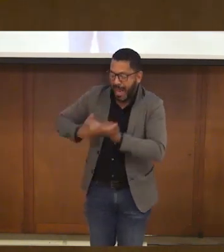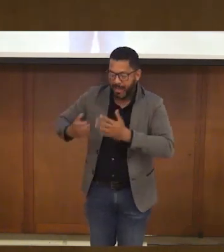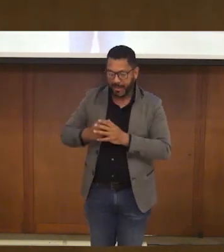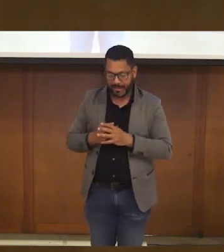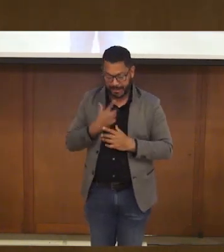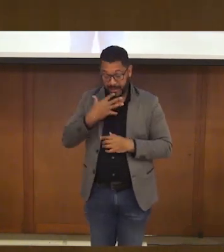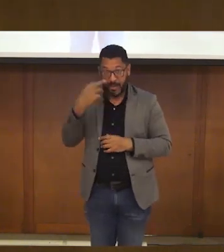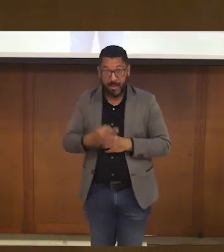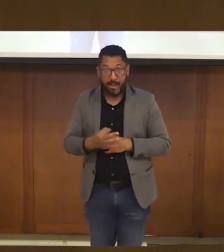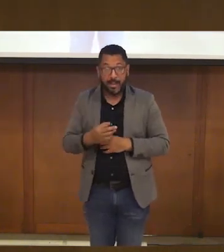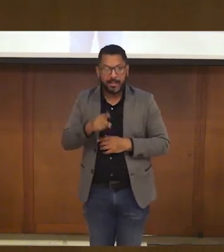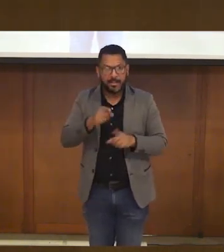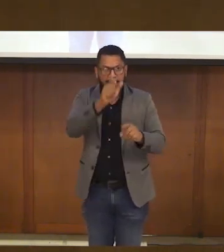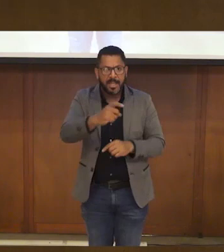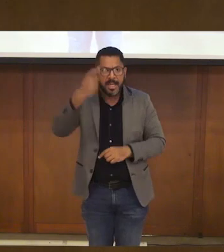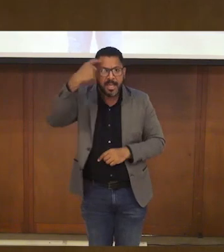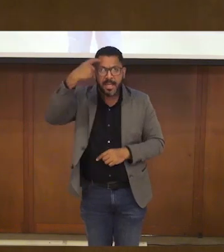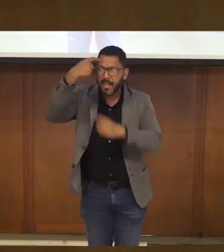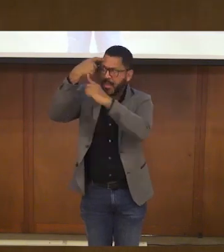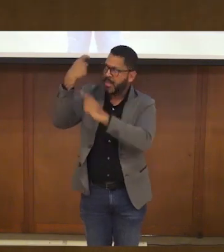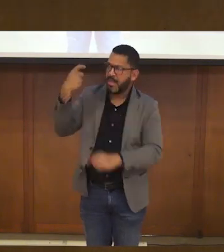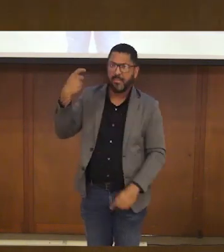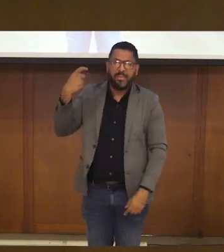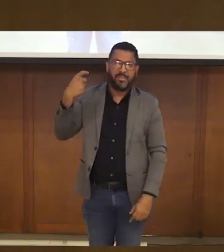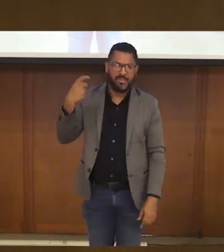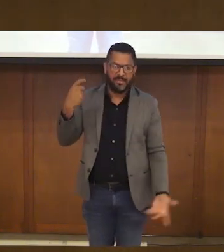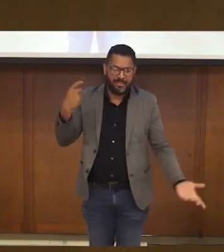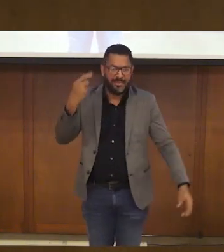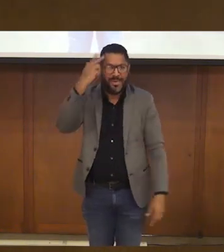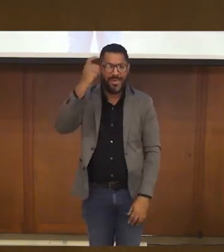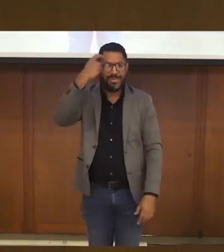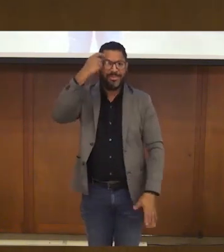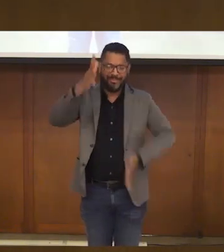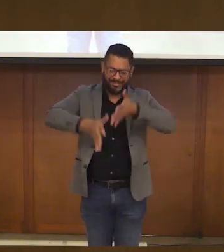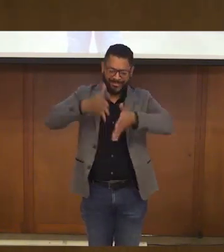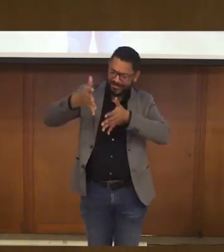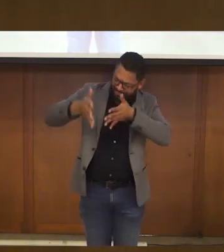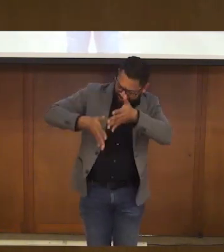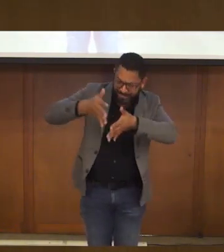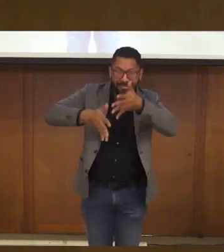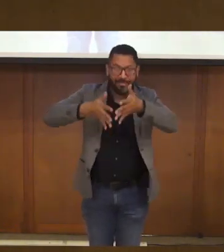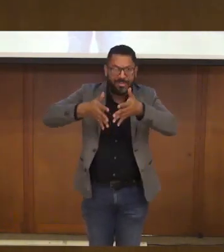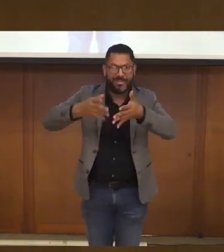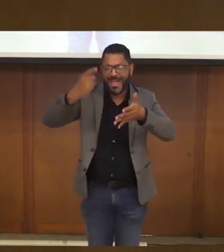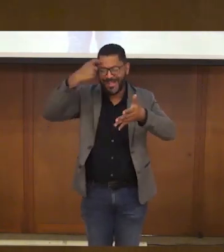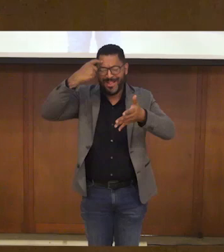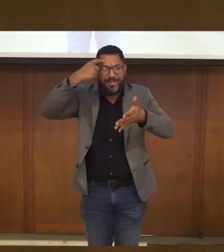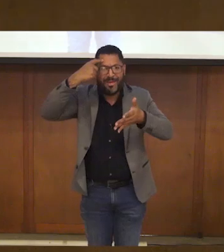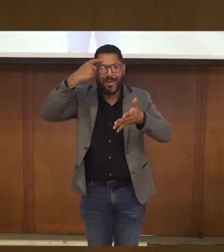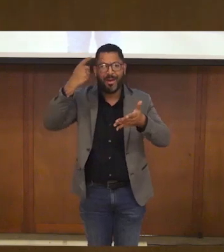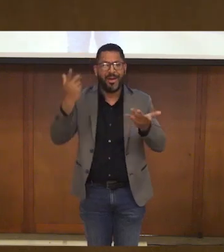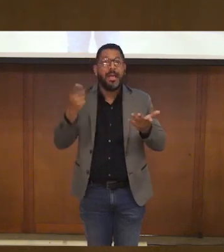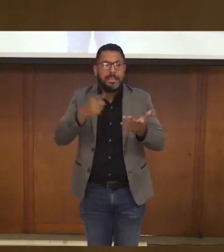decía, o sea, si esto no es inteligencia, entonces ¿qué es? Es poner al servicio del ser humano toda la